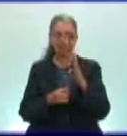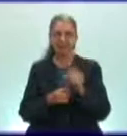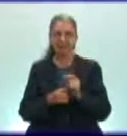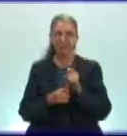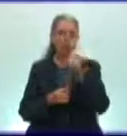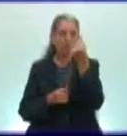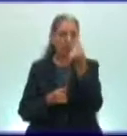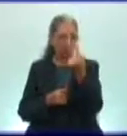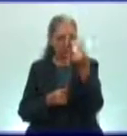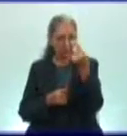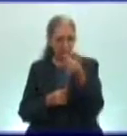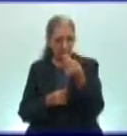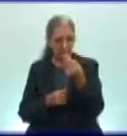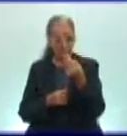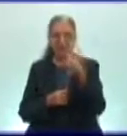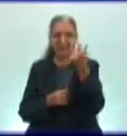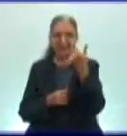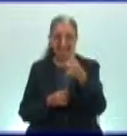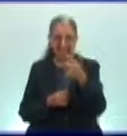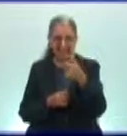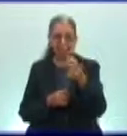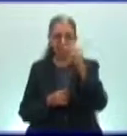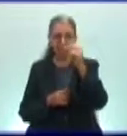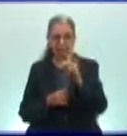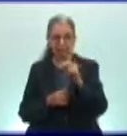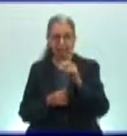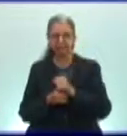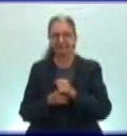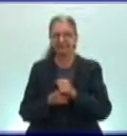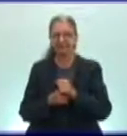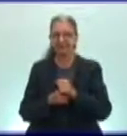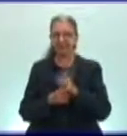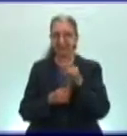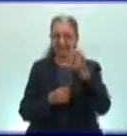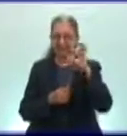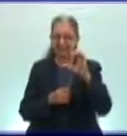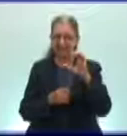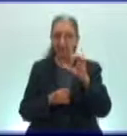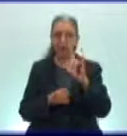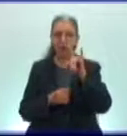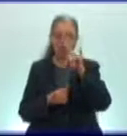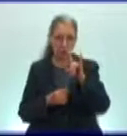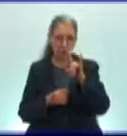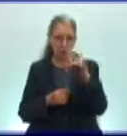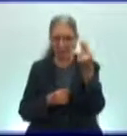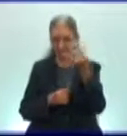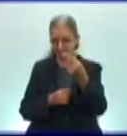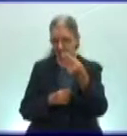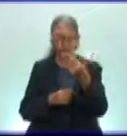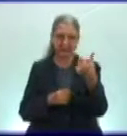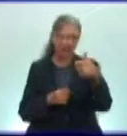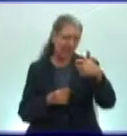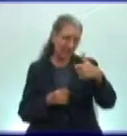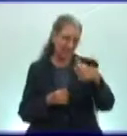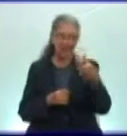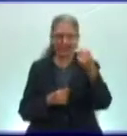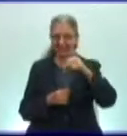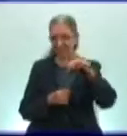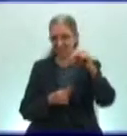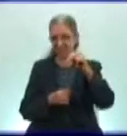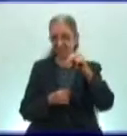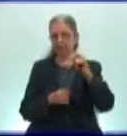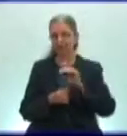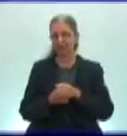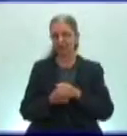que tiene un protón y 10 neutrones. El C tiene 9 protones,